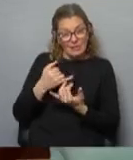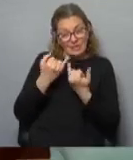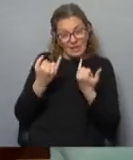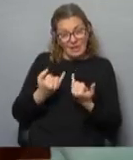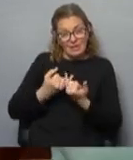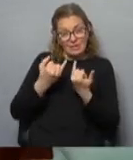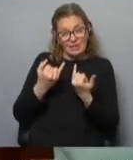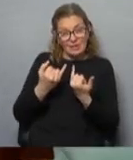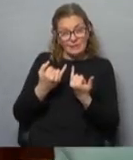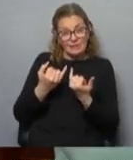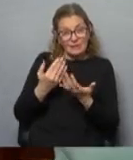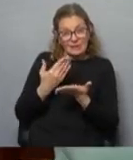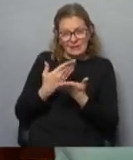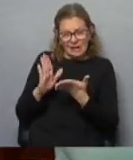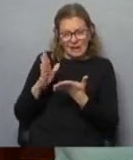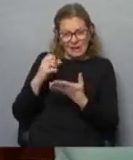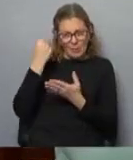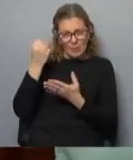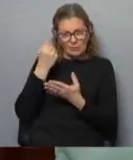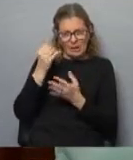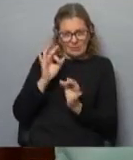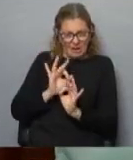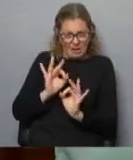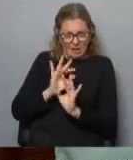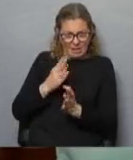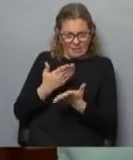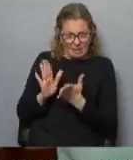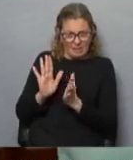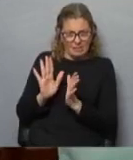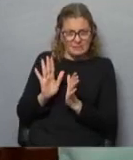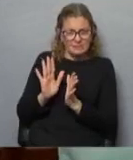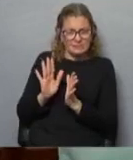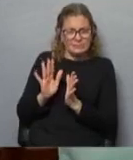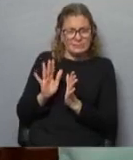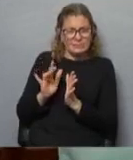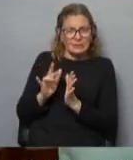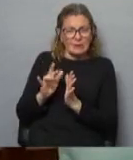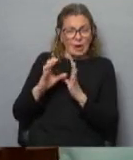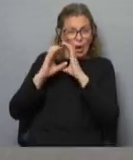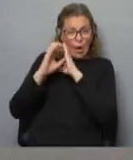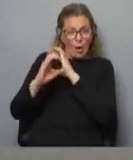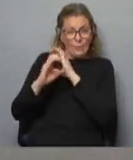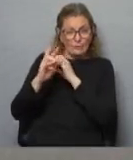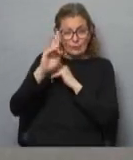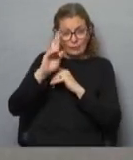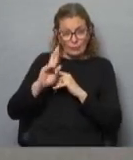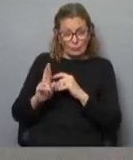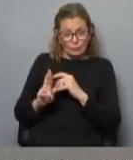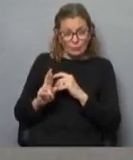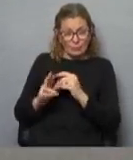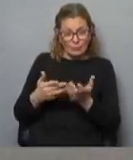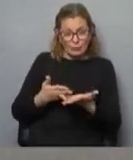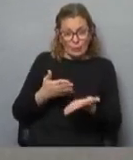y sin quitarle importancia ninguna a este hecho el ómnibus y la ruta es un